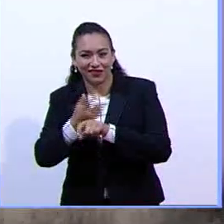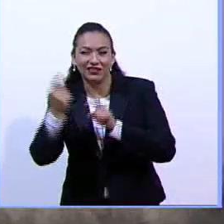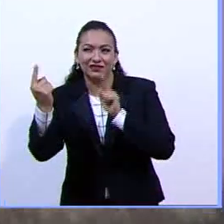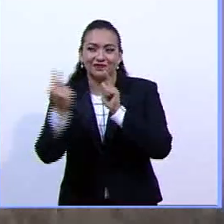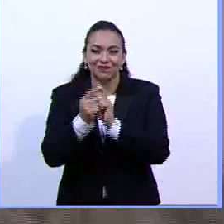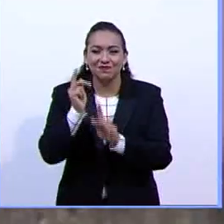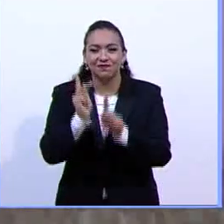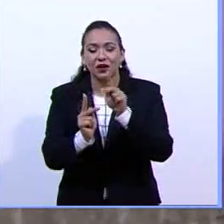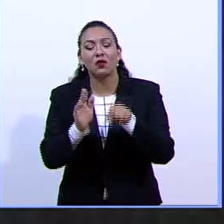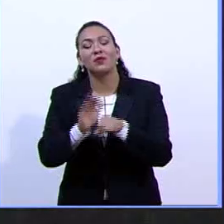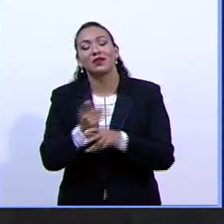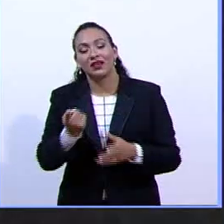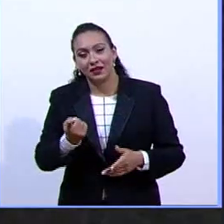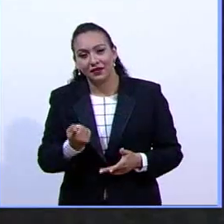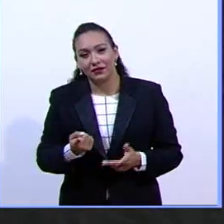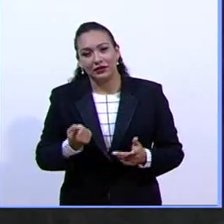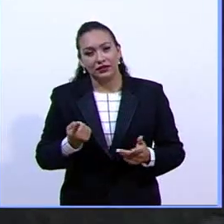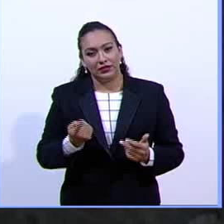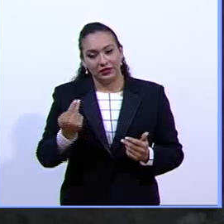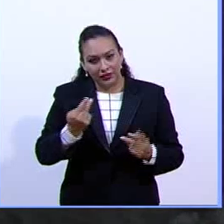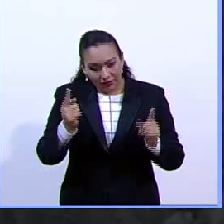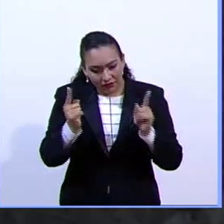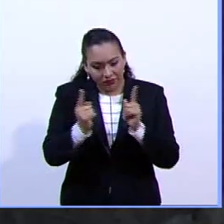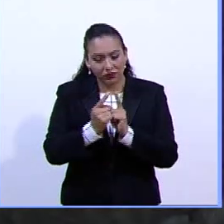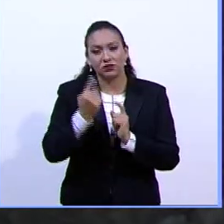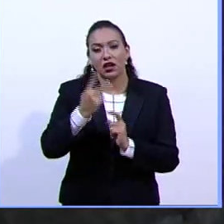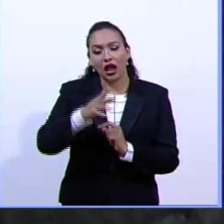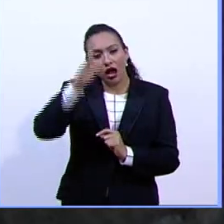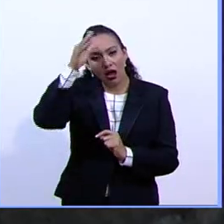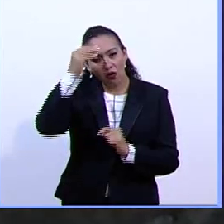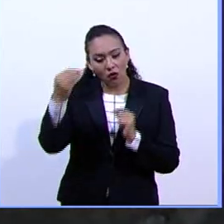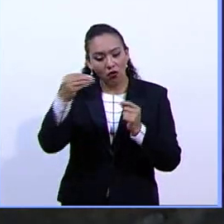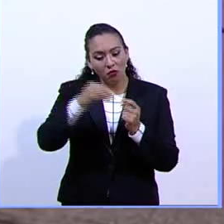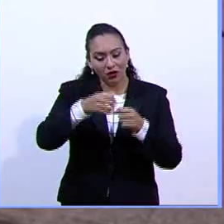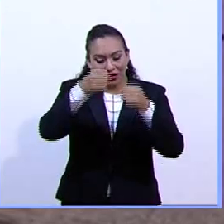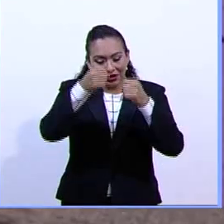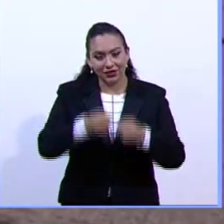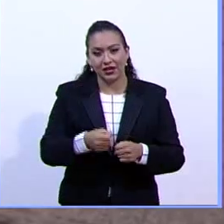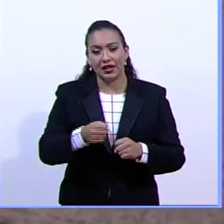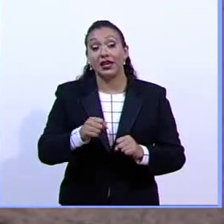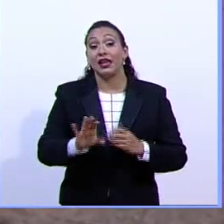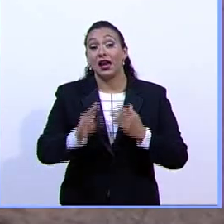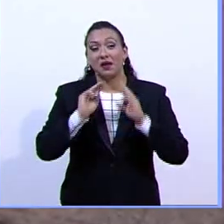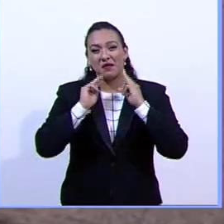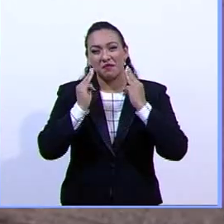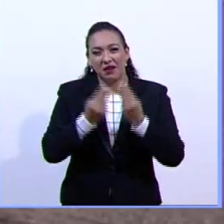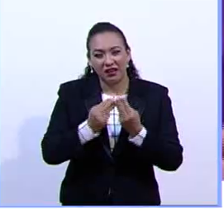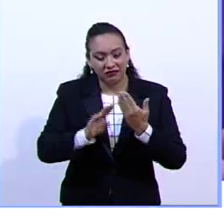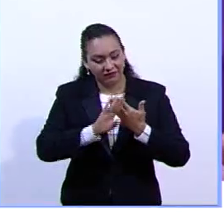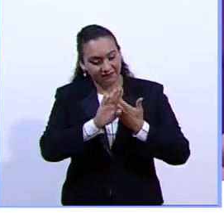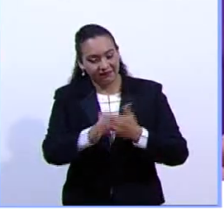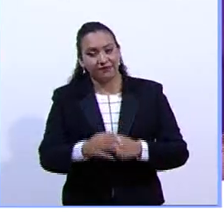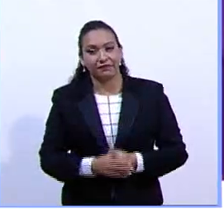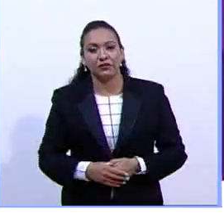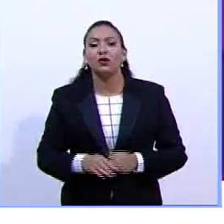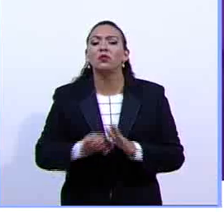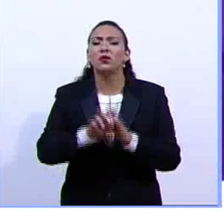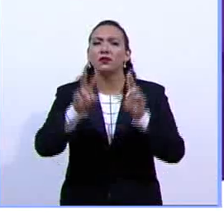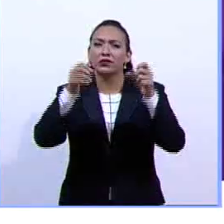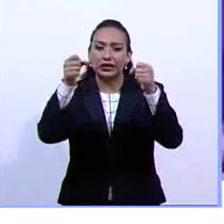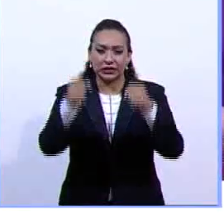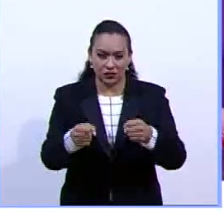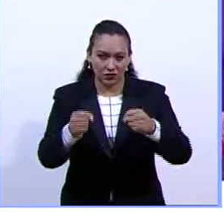un momento clave para replantear acuerdos en materia de seguridad y combate al crimen organizado. En el caso de la seguridad,